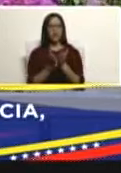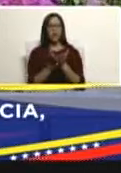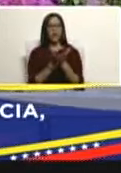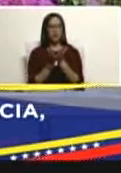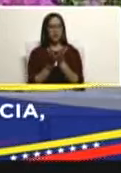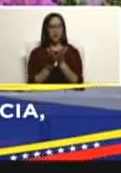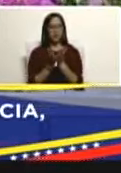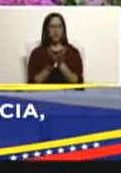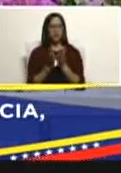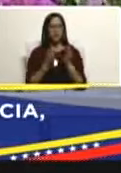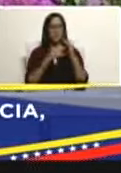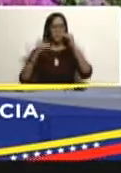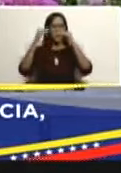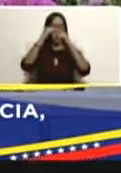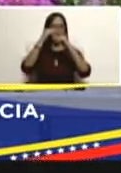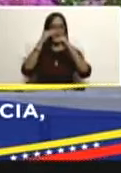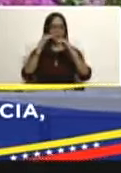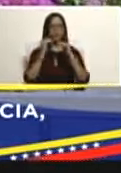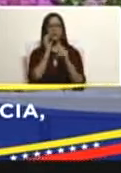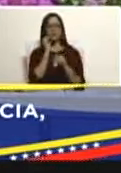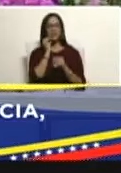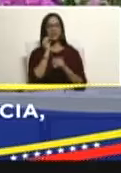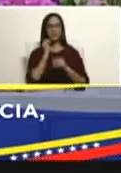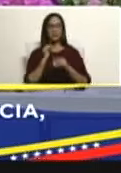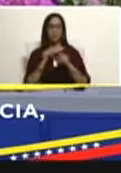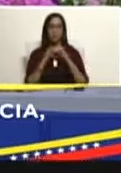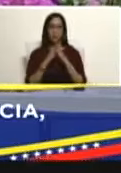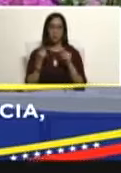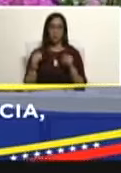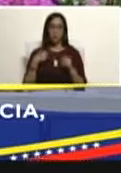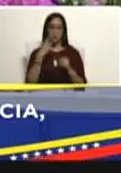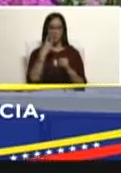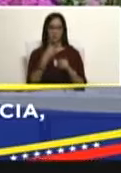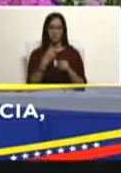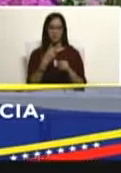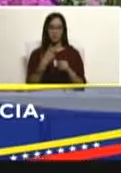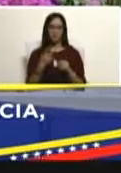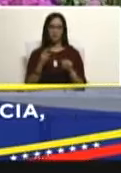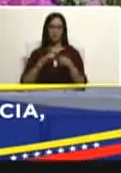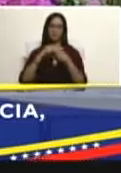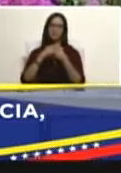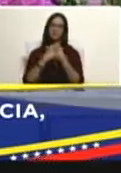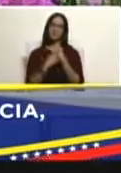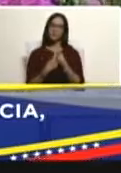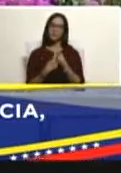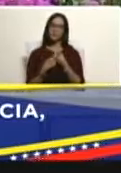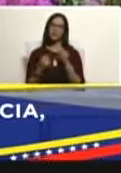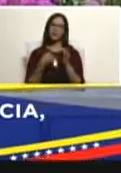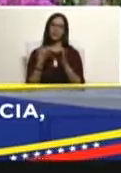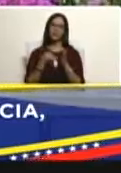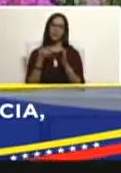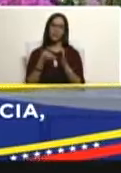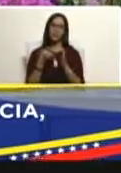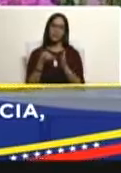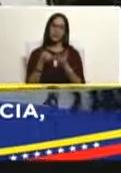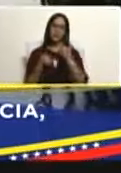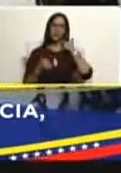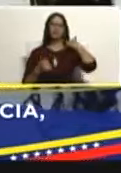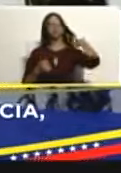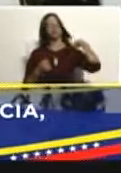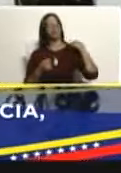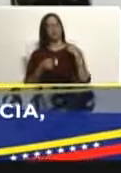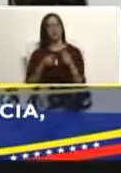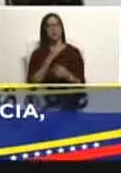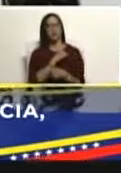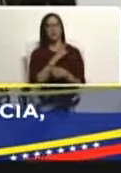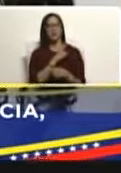de posgrado y especialización, todo lo que tiene que ver con la articulación de la institucionalidad. Y ahí las